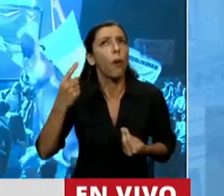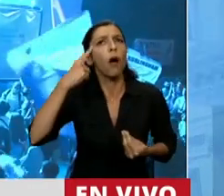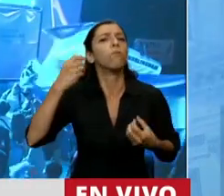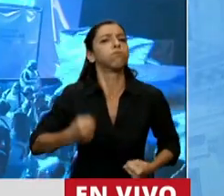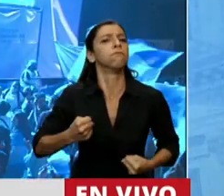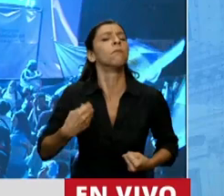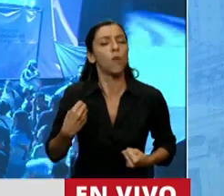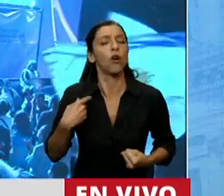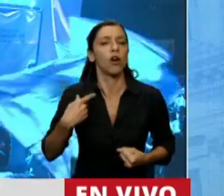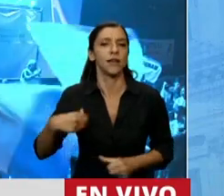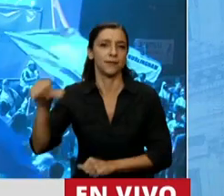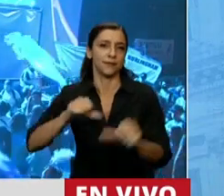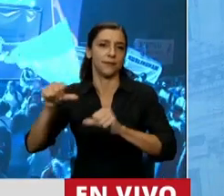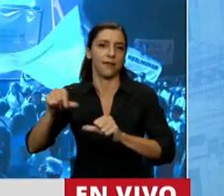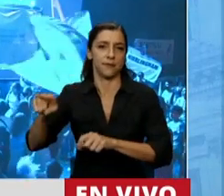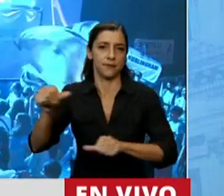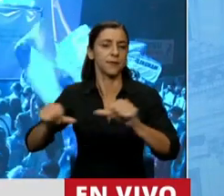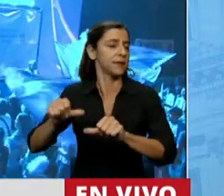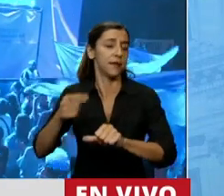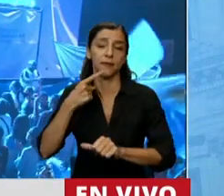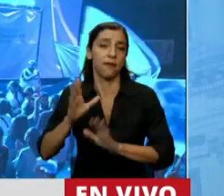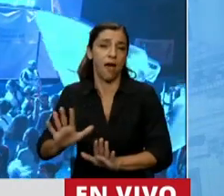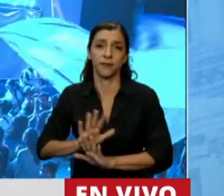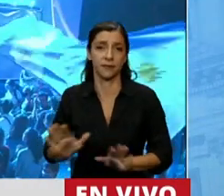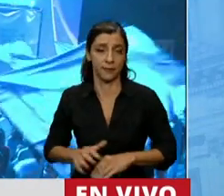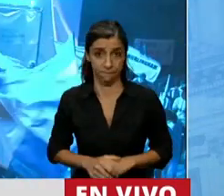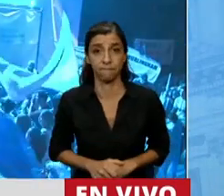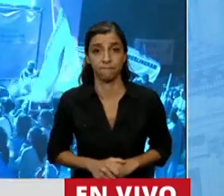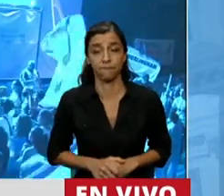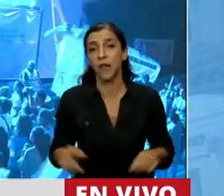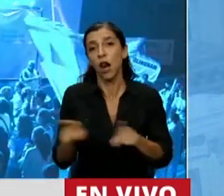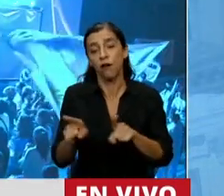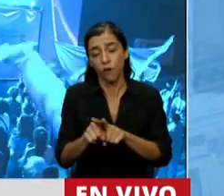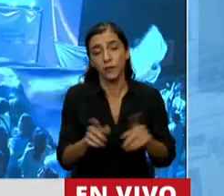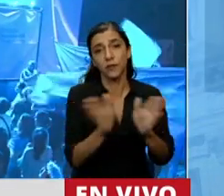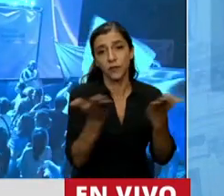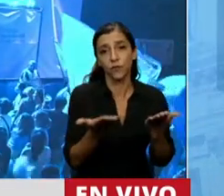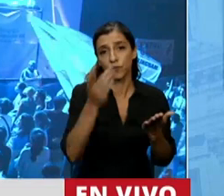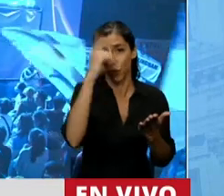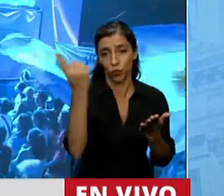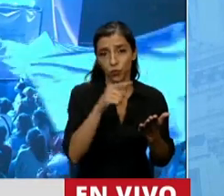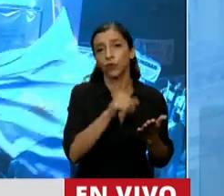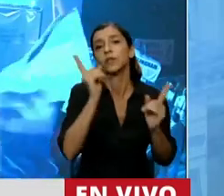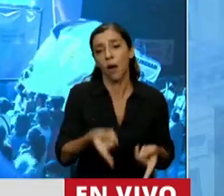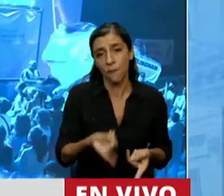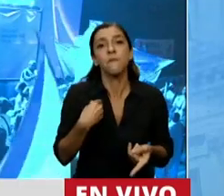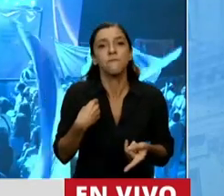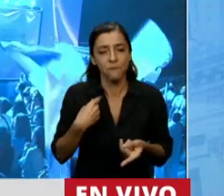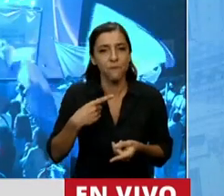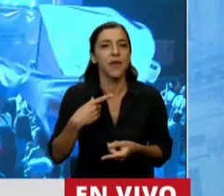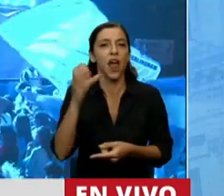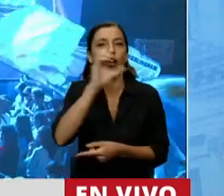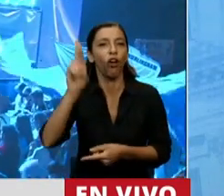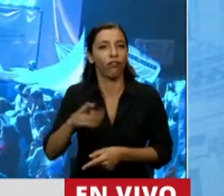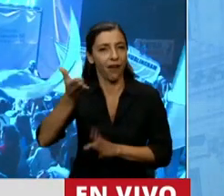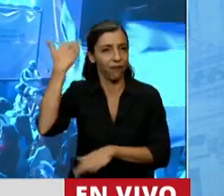Resulta necesario recordar la jerarquía constitucional, lo que dispone el Pacto de San José de Costa Rica, que bajo el